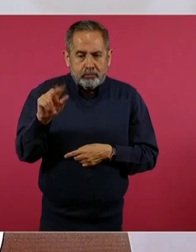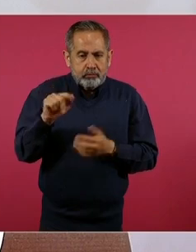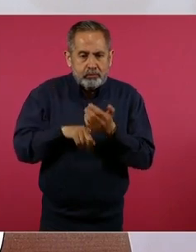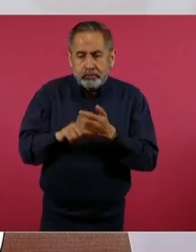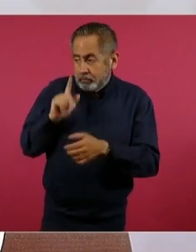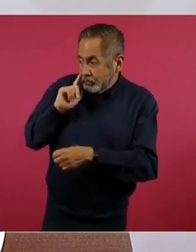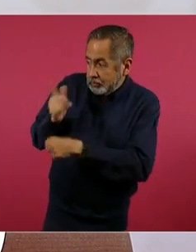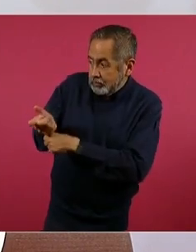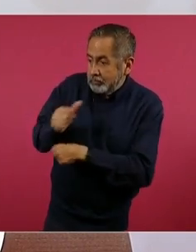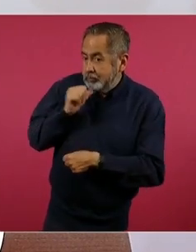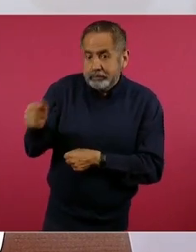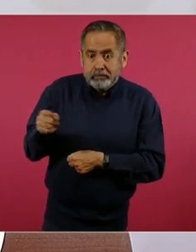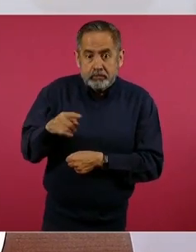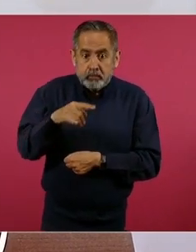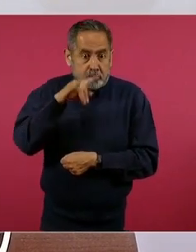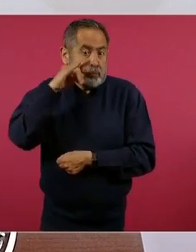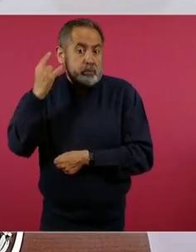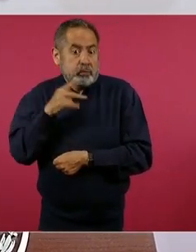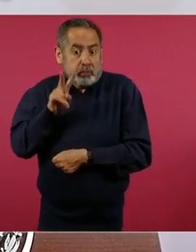lo que esto significaba,